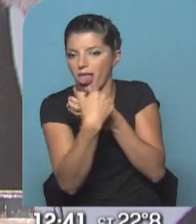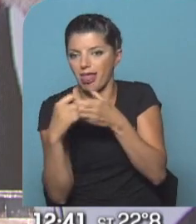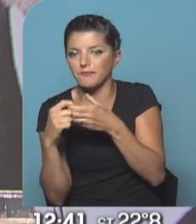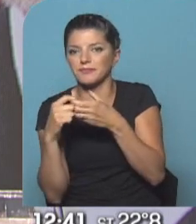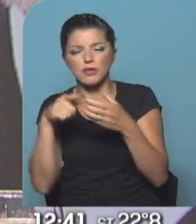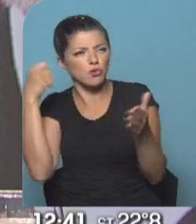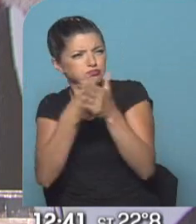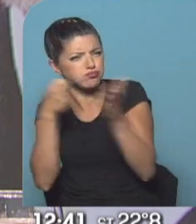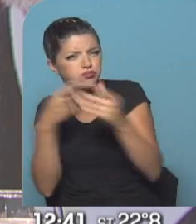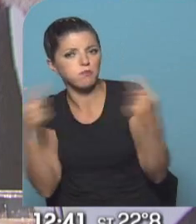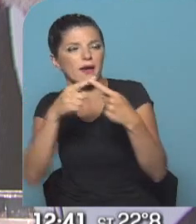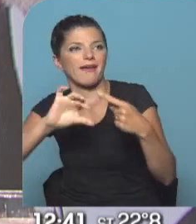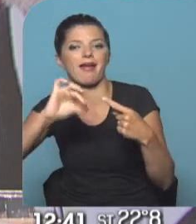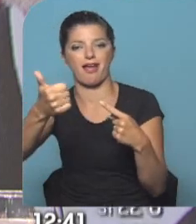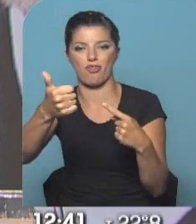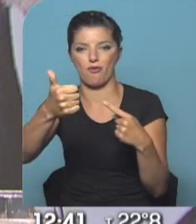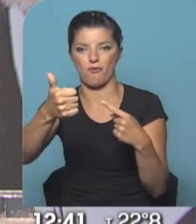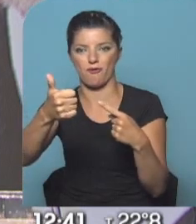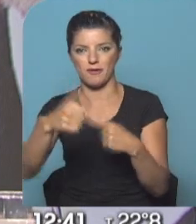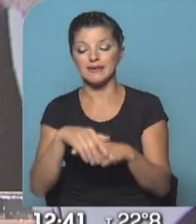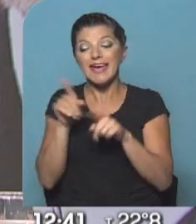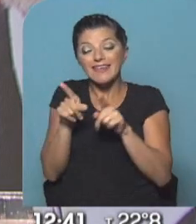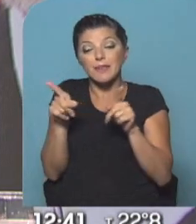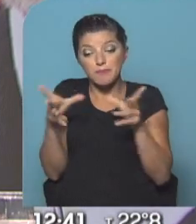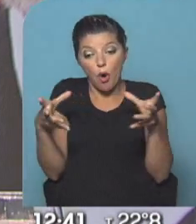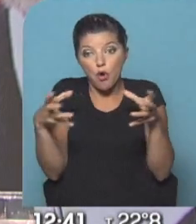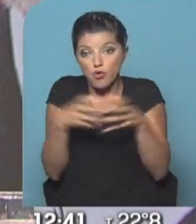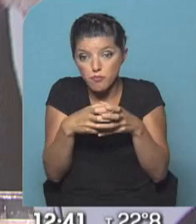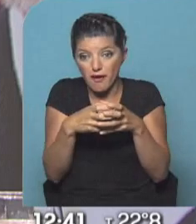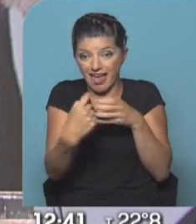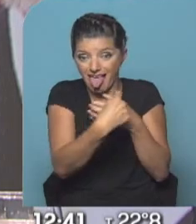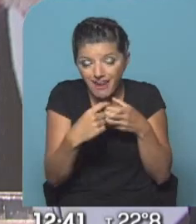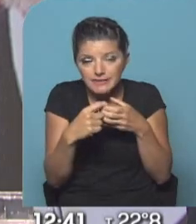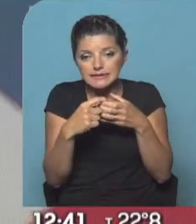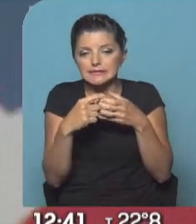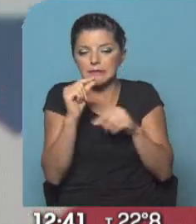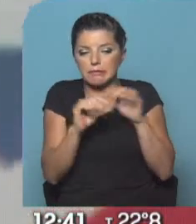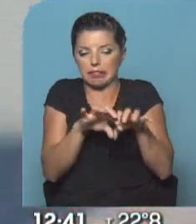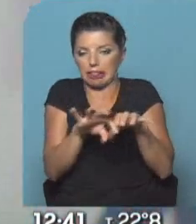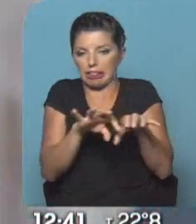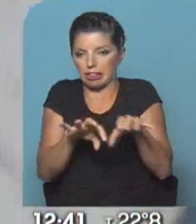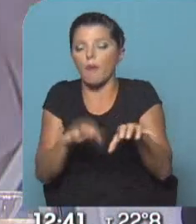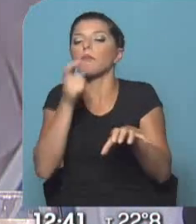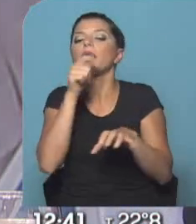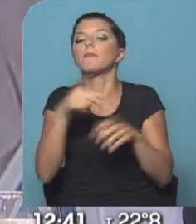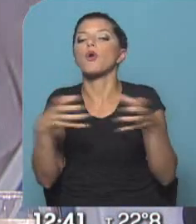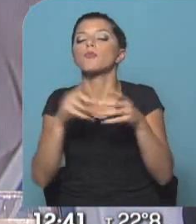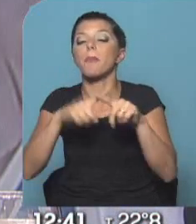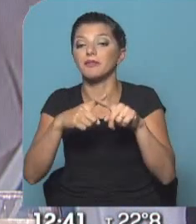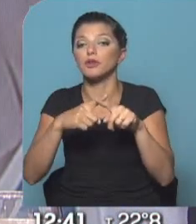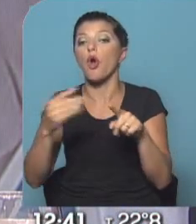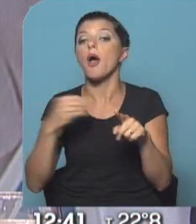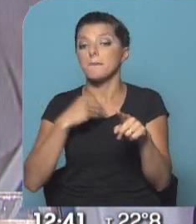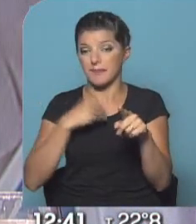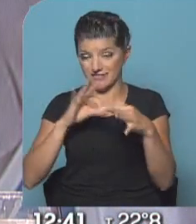las elecciones. Ese clivaje se está desagregando porque dentro de ese bloque hay un sector más conservador, que es la democracia cristiana, que presenta su candidato propia, y